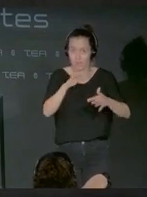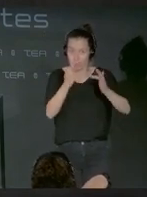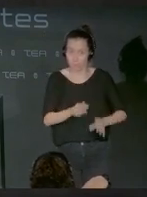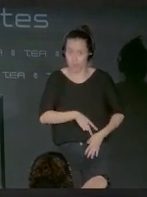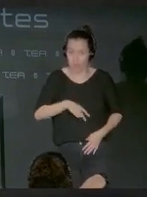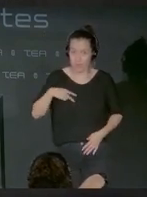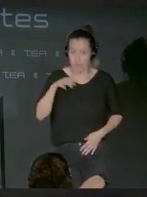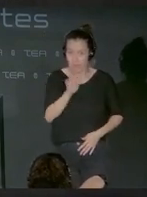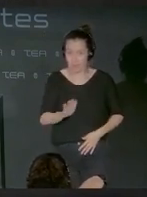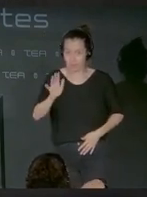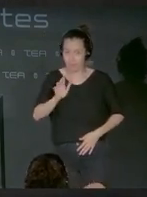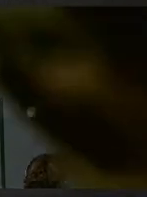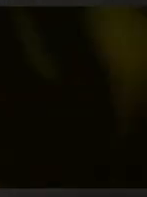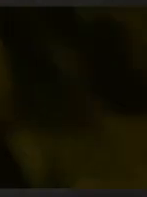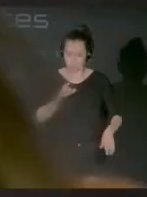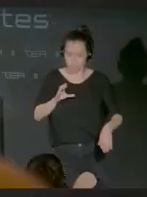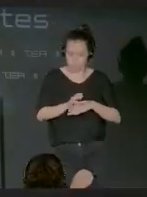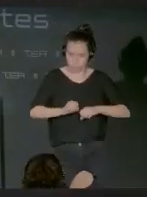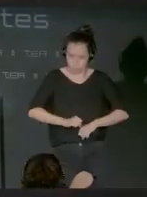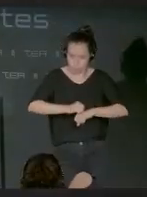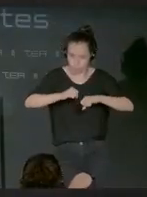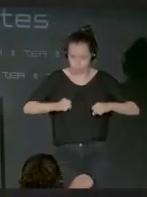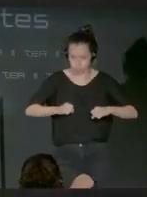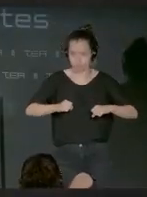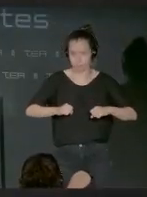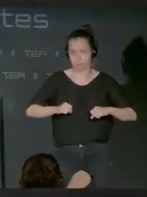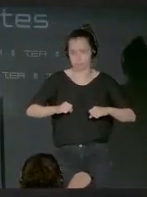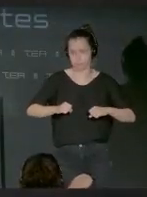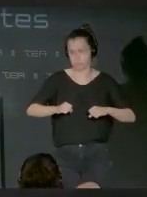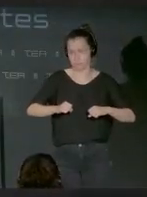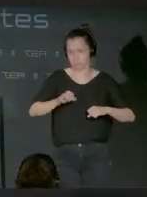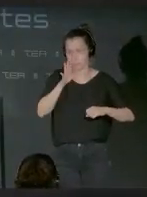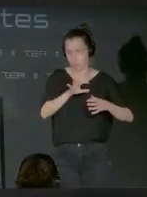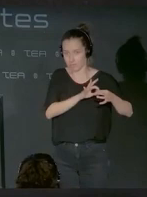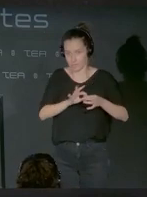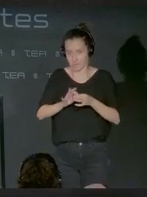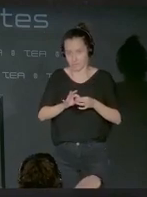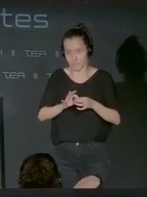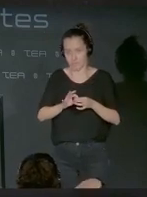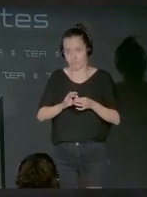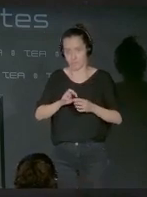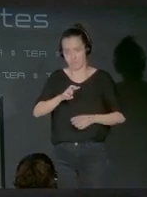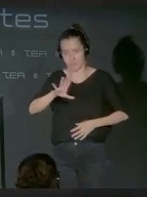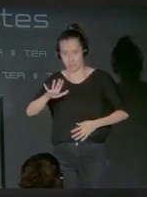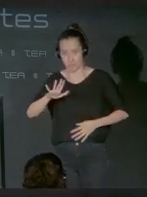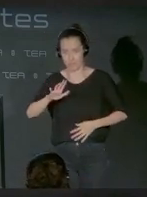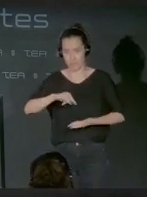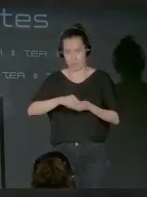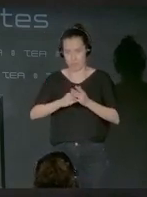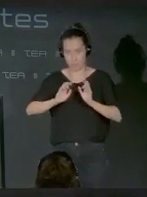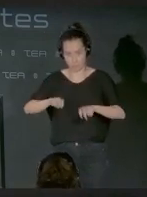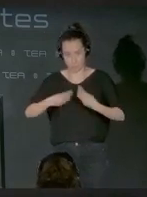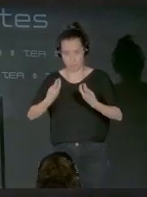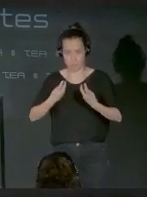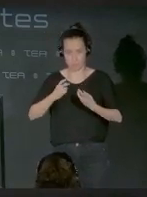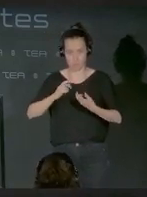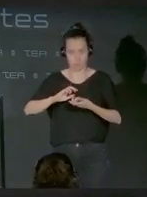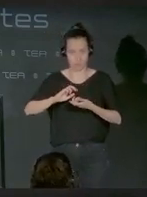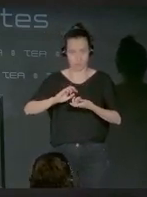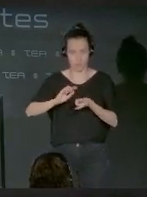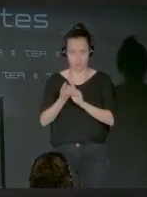del estado y consolidar la inversión realizada según el componente 25 del plan de recuperación transformación y resiliencia